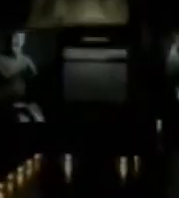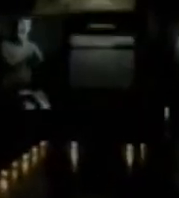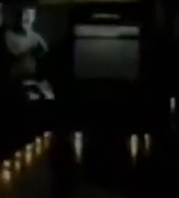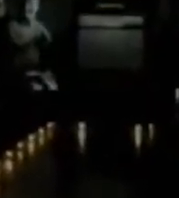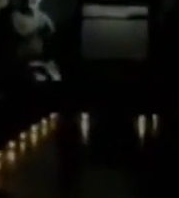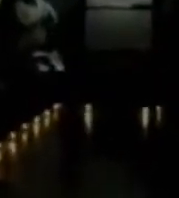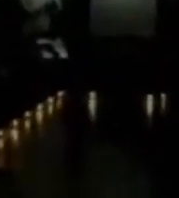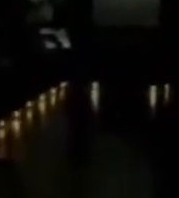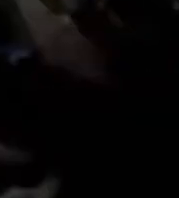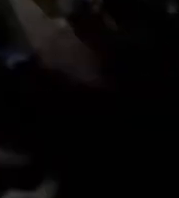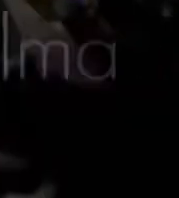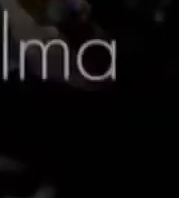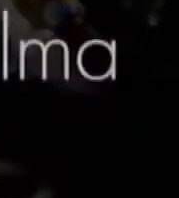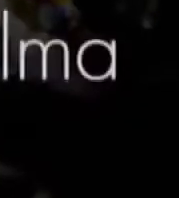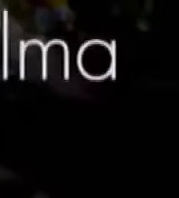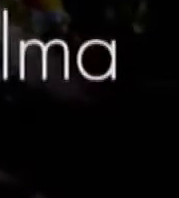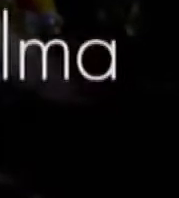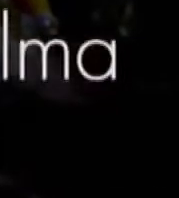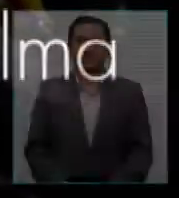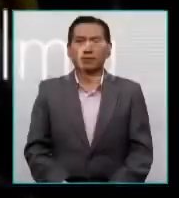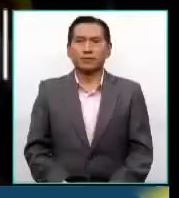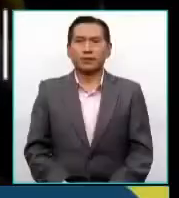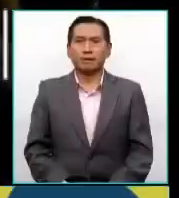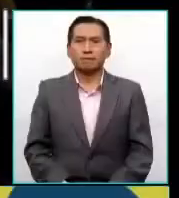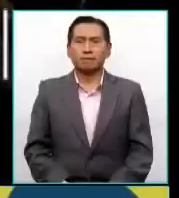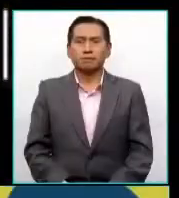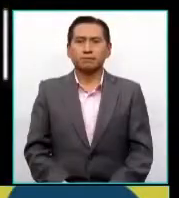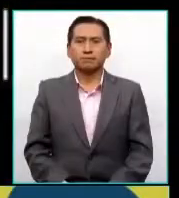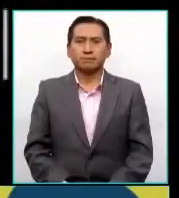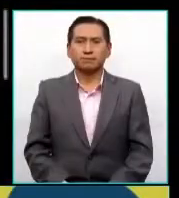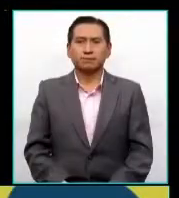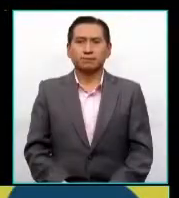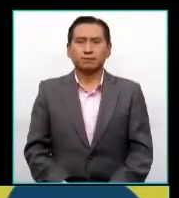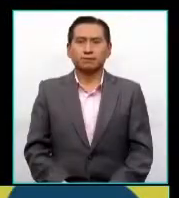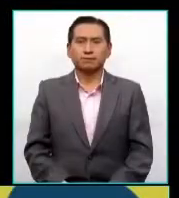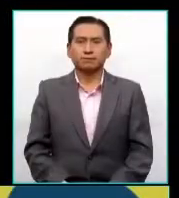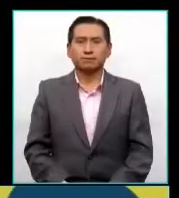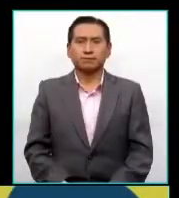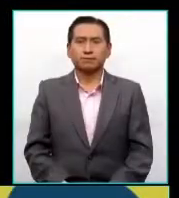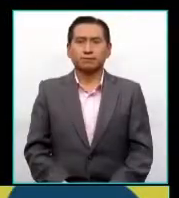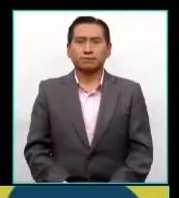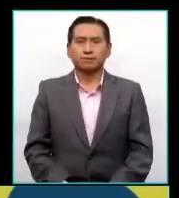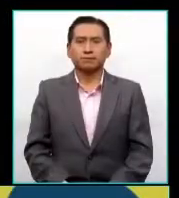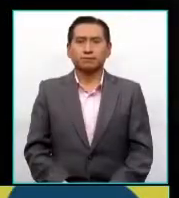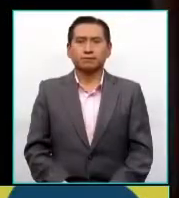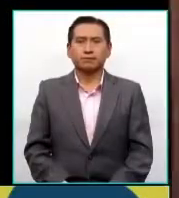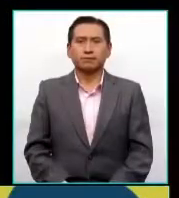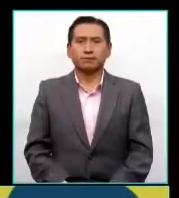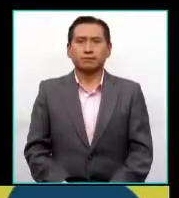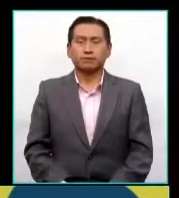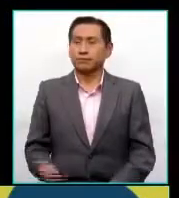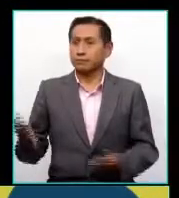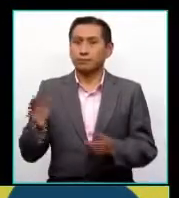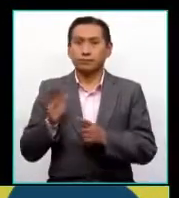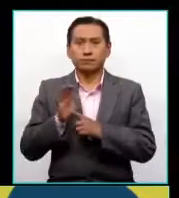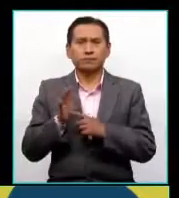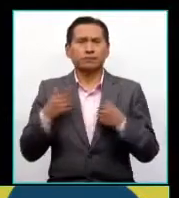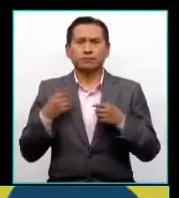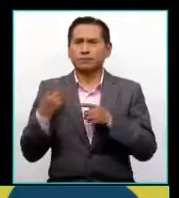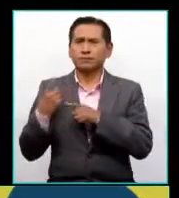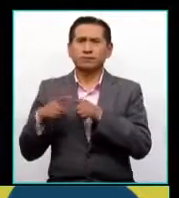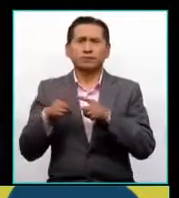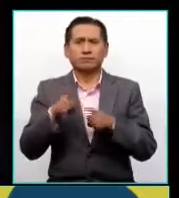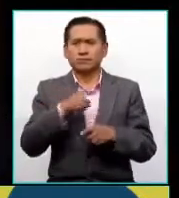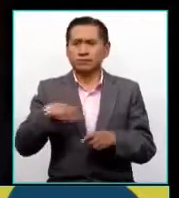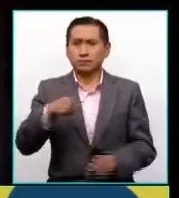Máscaras, los diversos rostros del alma. Esta muestra presenta la diversidad